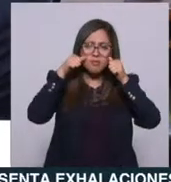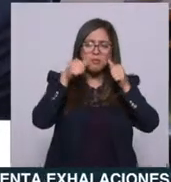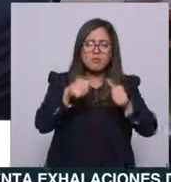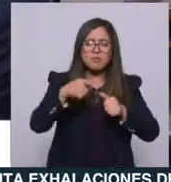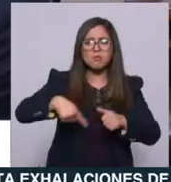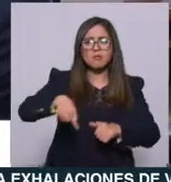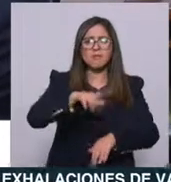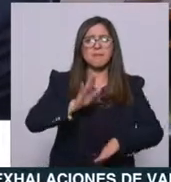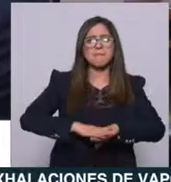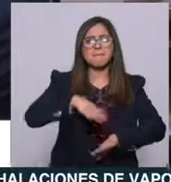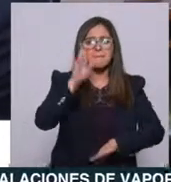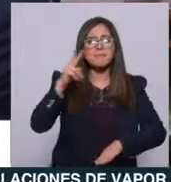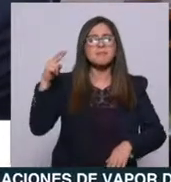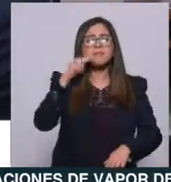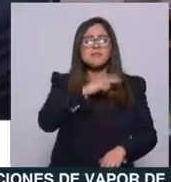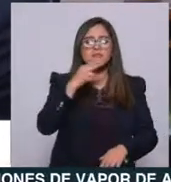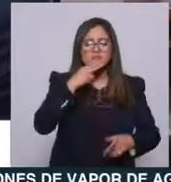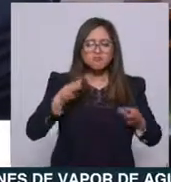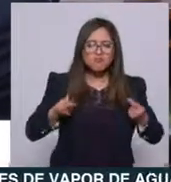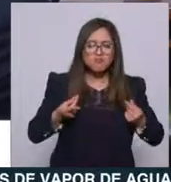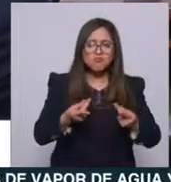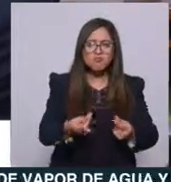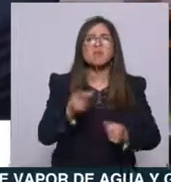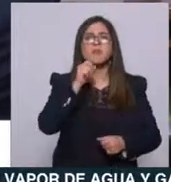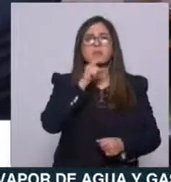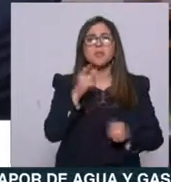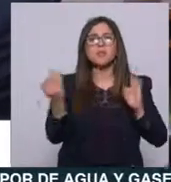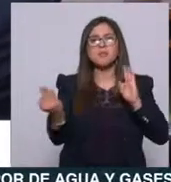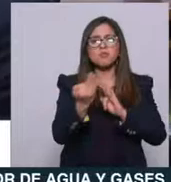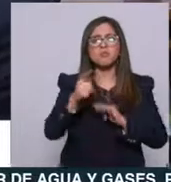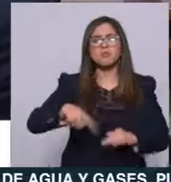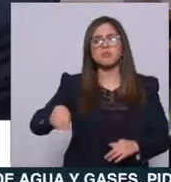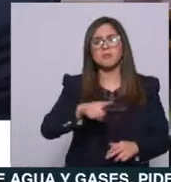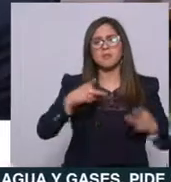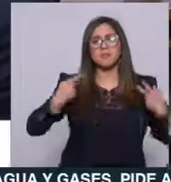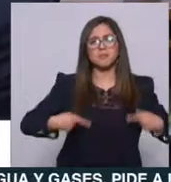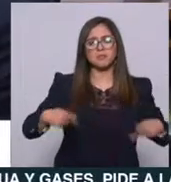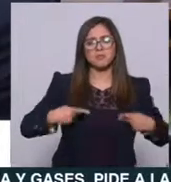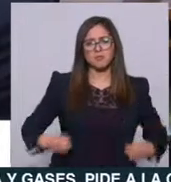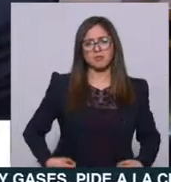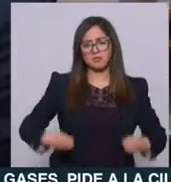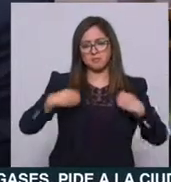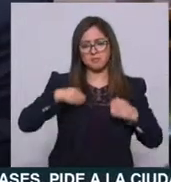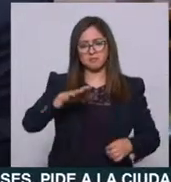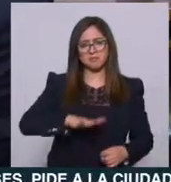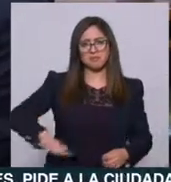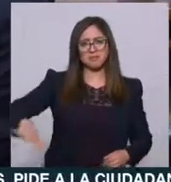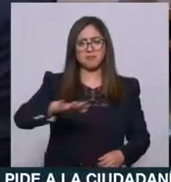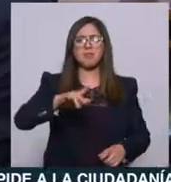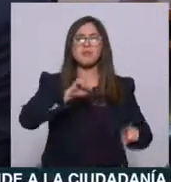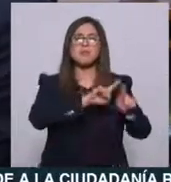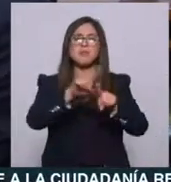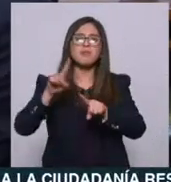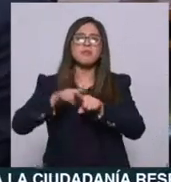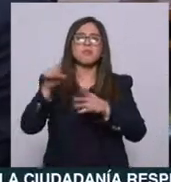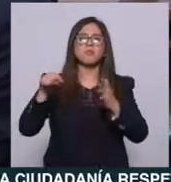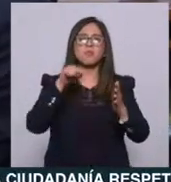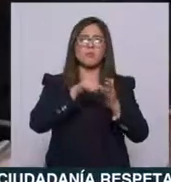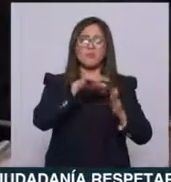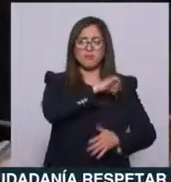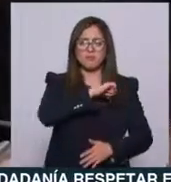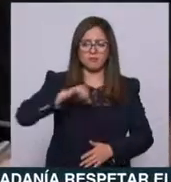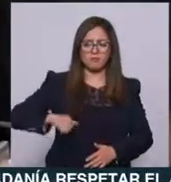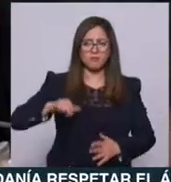una mayor eficiencia y eficacia, mayor cercanía con los ciudadanos en los que queden divididas estas